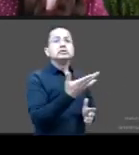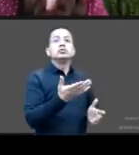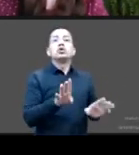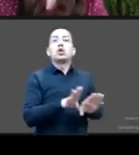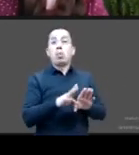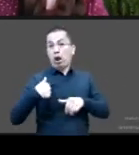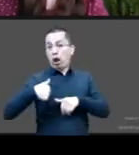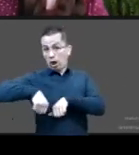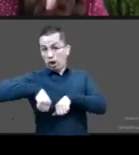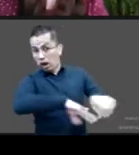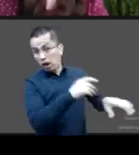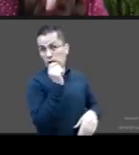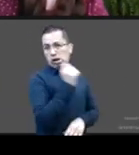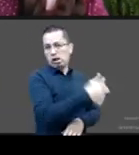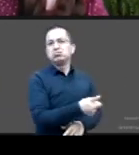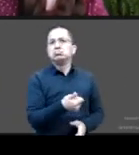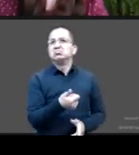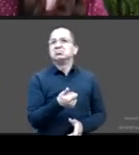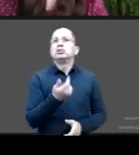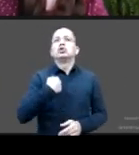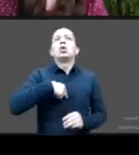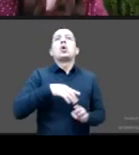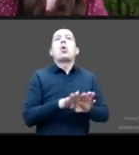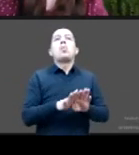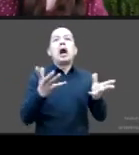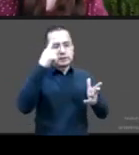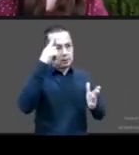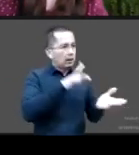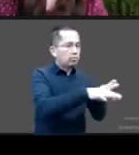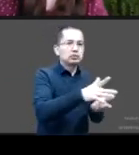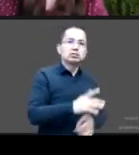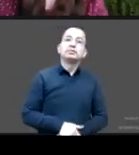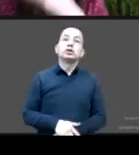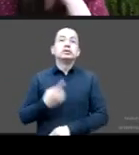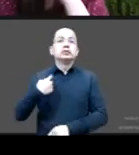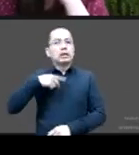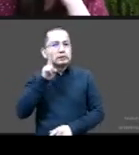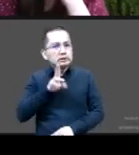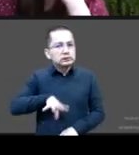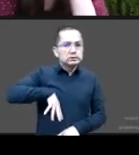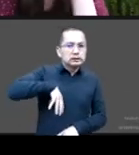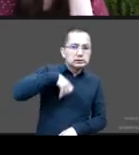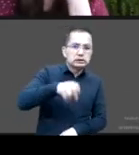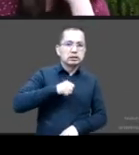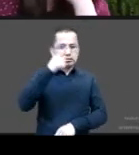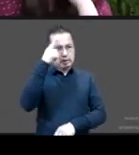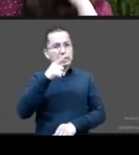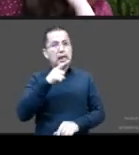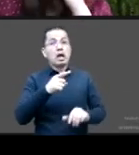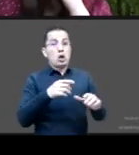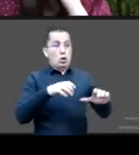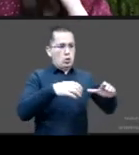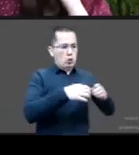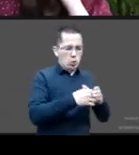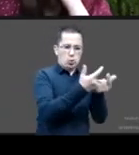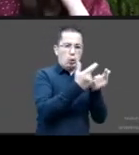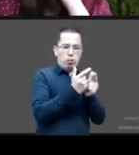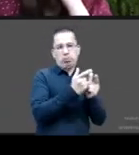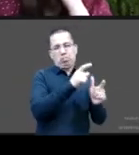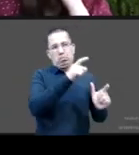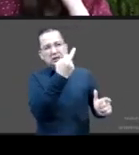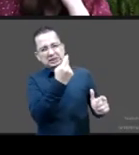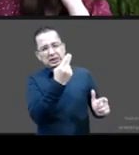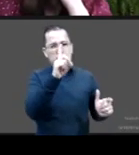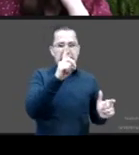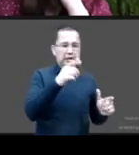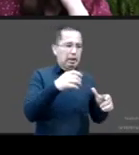esfuerzo enorme porque todos los días los jóvenes del programa que son grupos entre 25 y 30 chavos se siguen